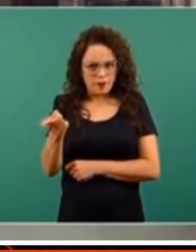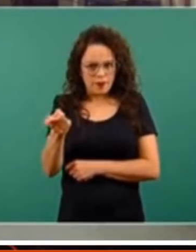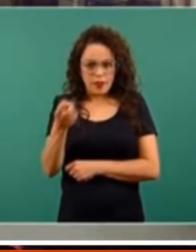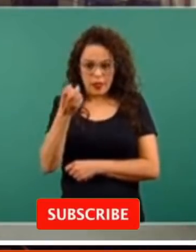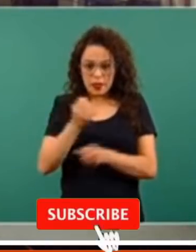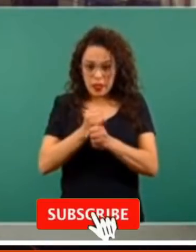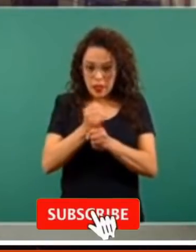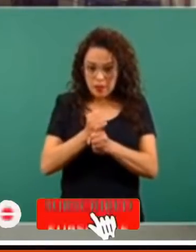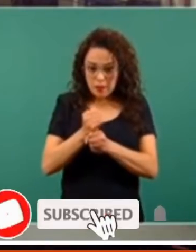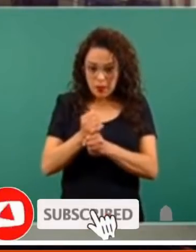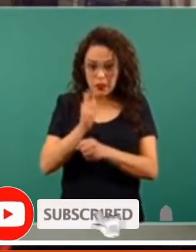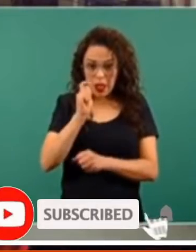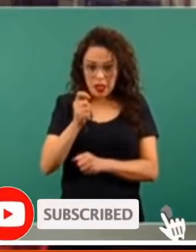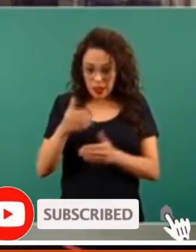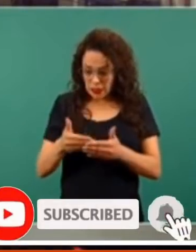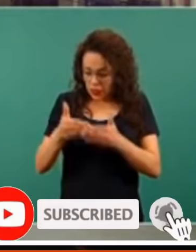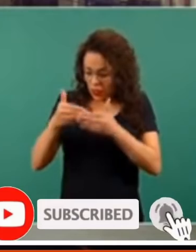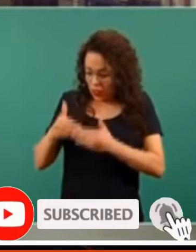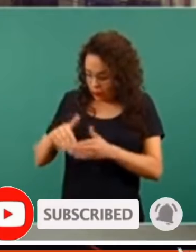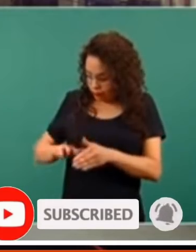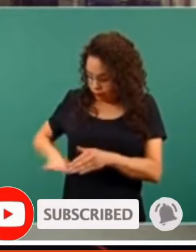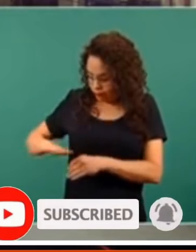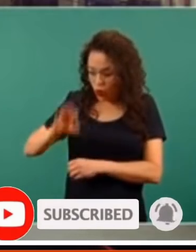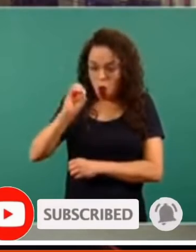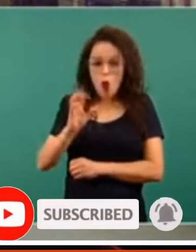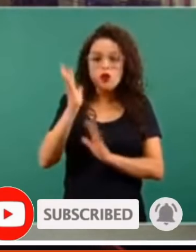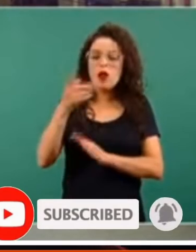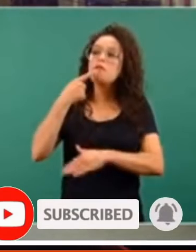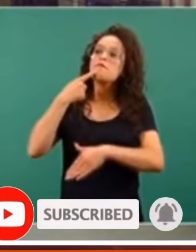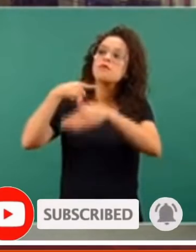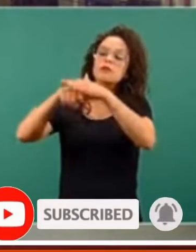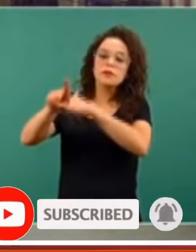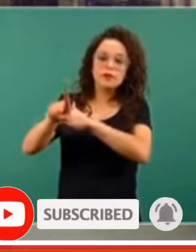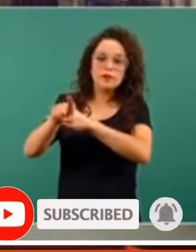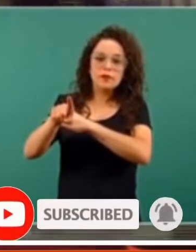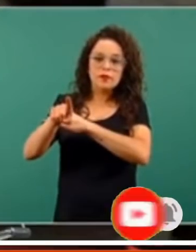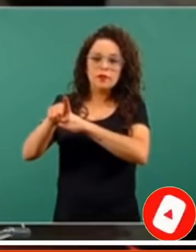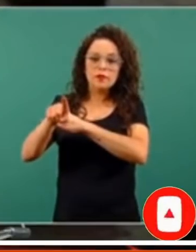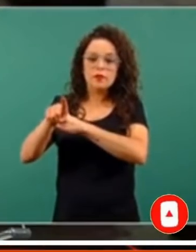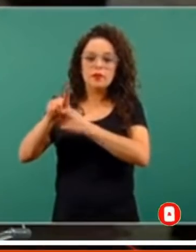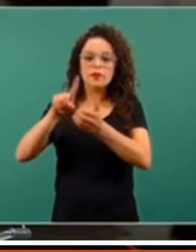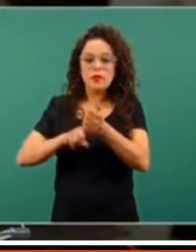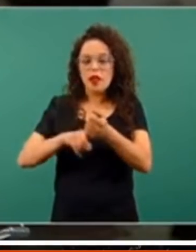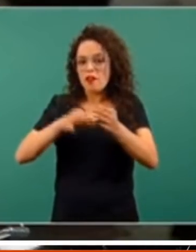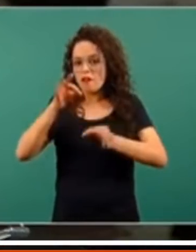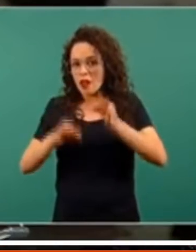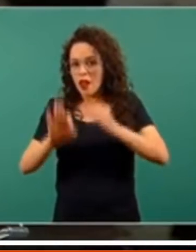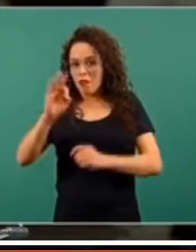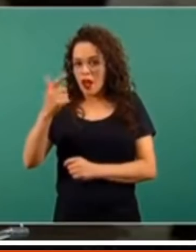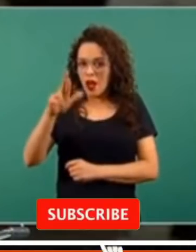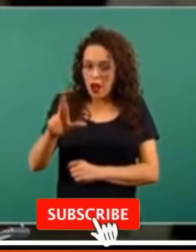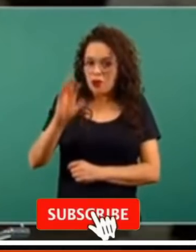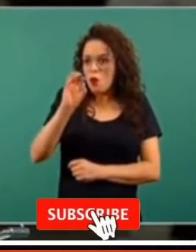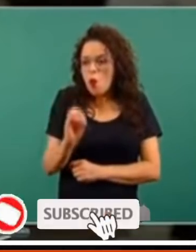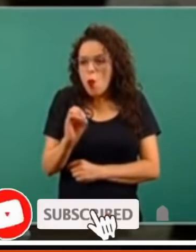interna o ya presentaron alguna denuncia a la Secretaría de la Función Pública, ante la Fiscalía, alguna